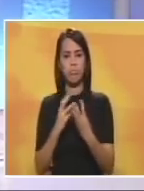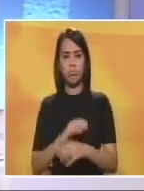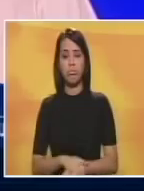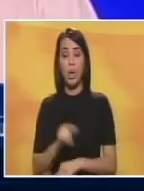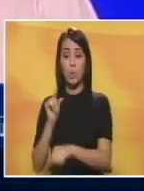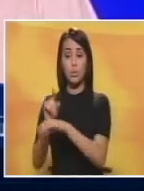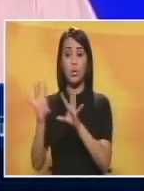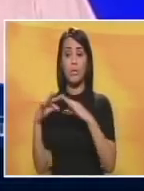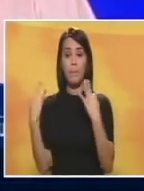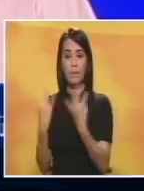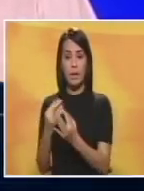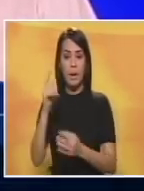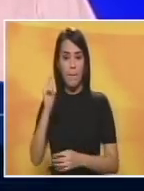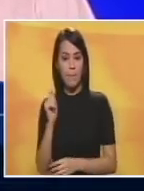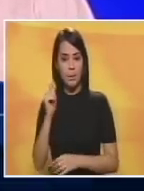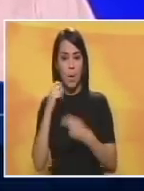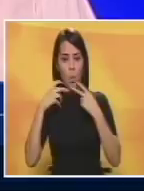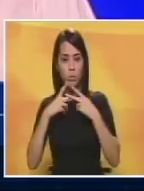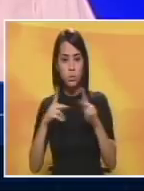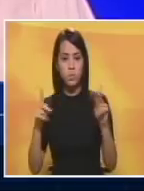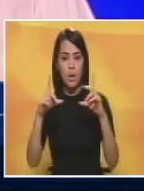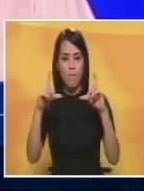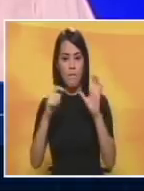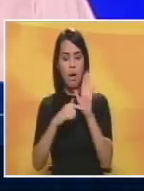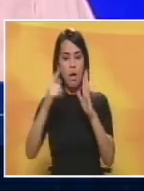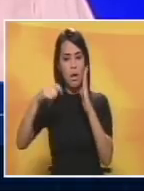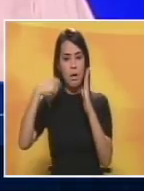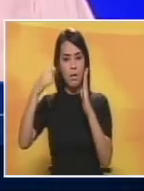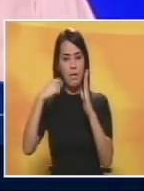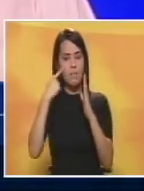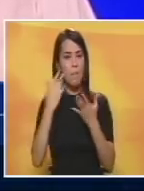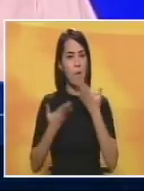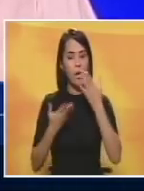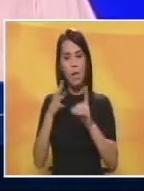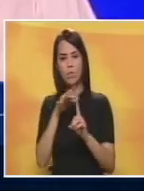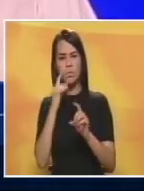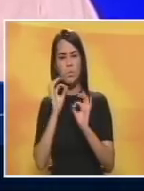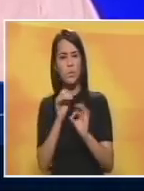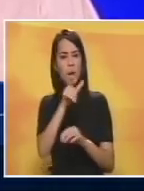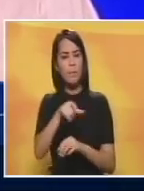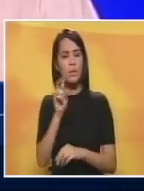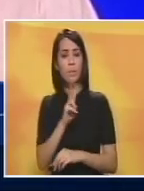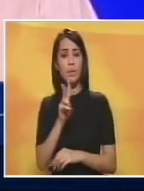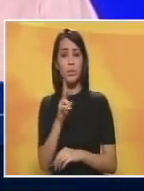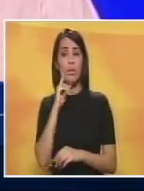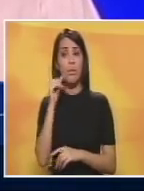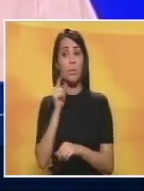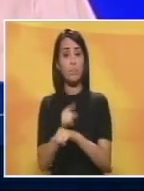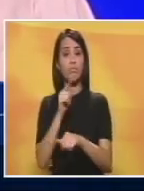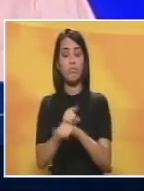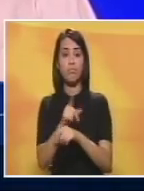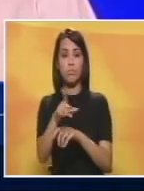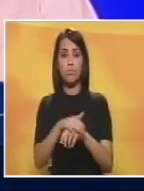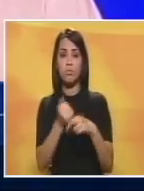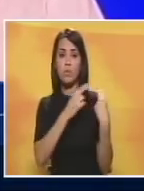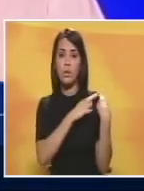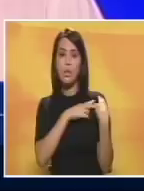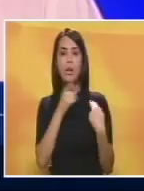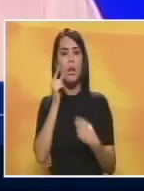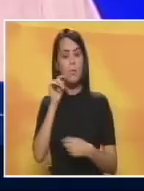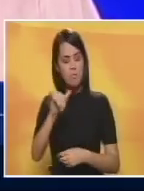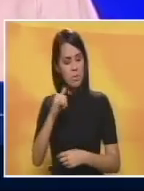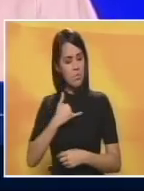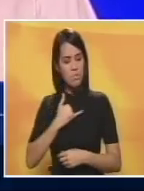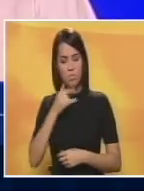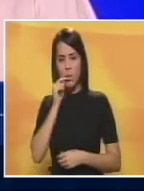a los familiares del parlamentario de difundir dichas imágenes para distraer a los venezolanos de su acusación incriminatoria que hace el propio Requesens contra